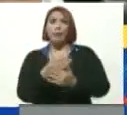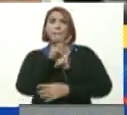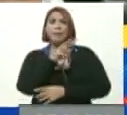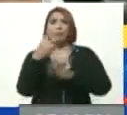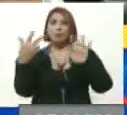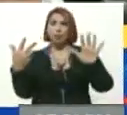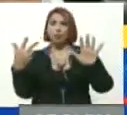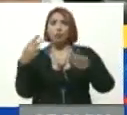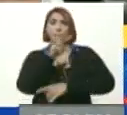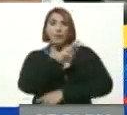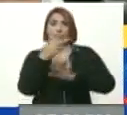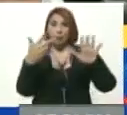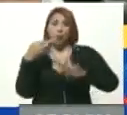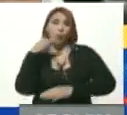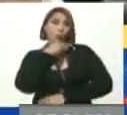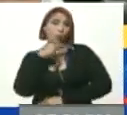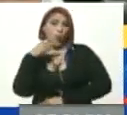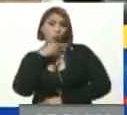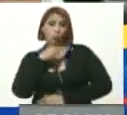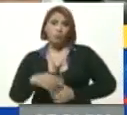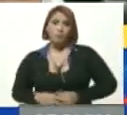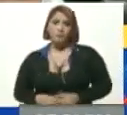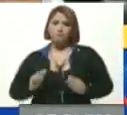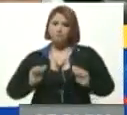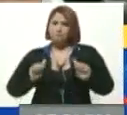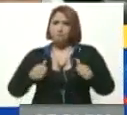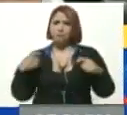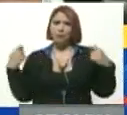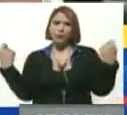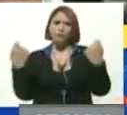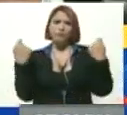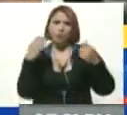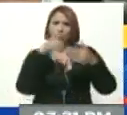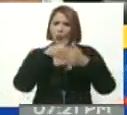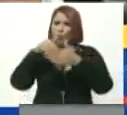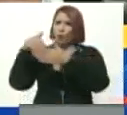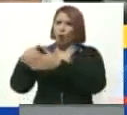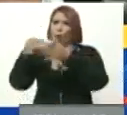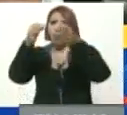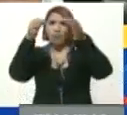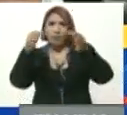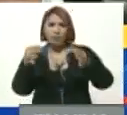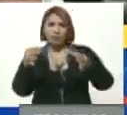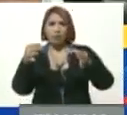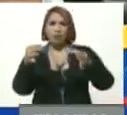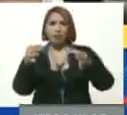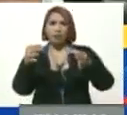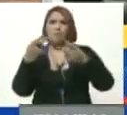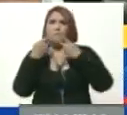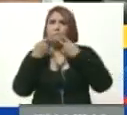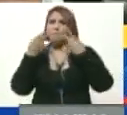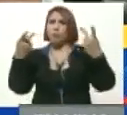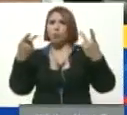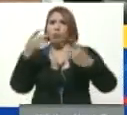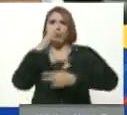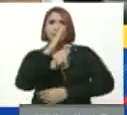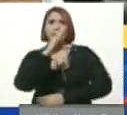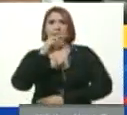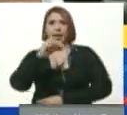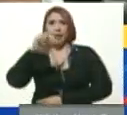El 28 de octubre arranca la campaña electoral oficial, decretada así por el Consejo